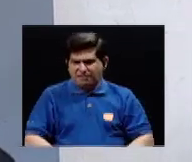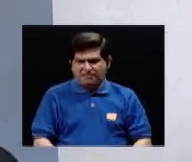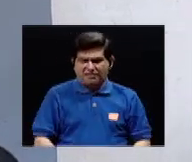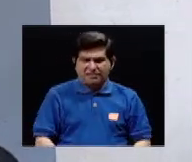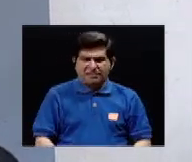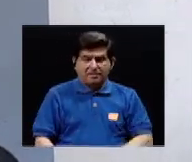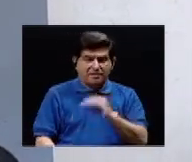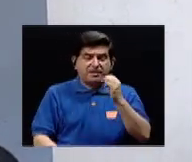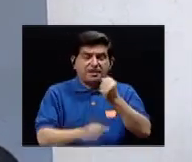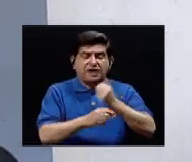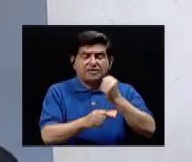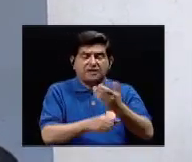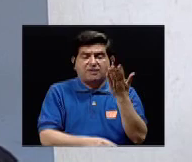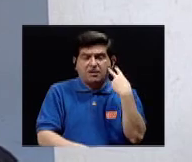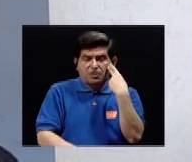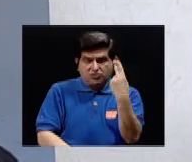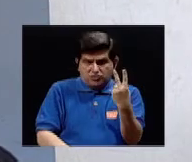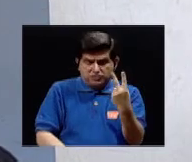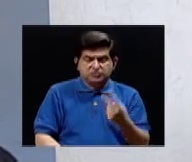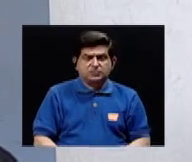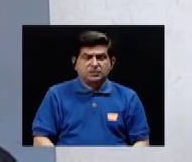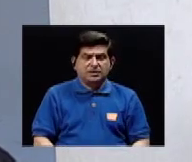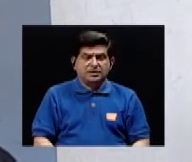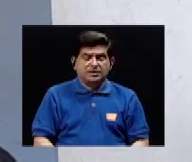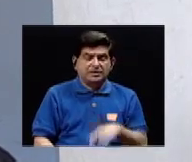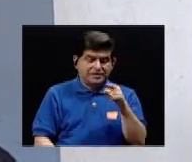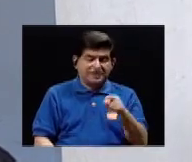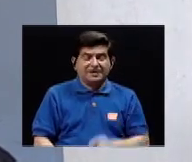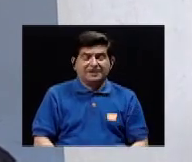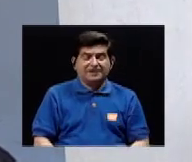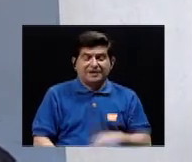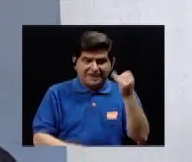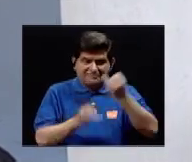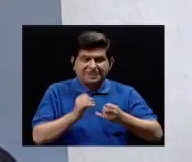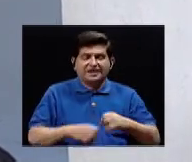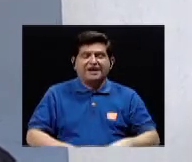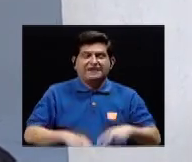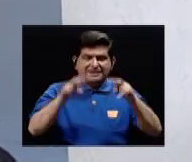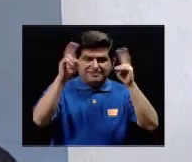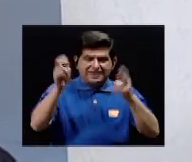con el audiovisual que terminó en Si no es Dinga.